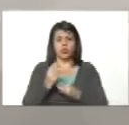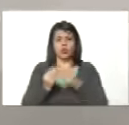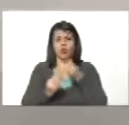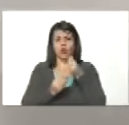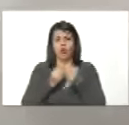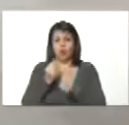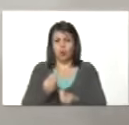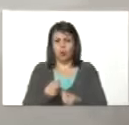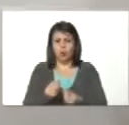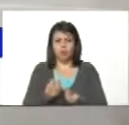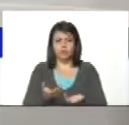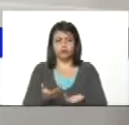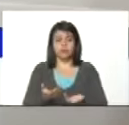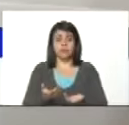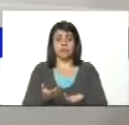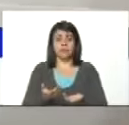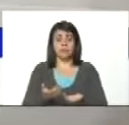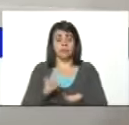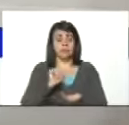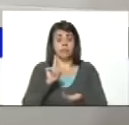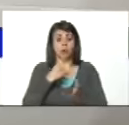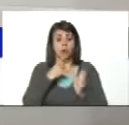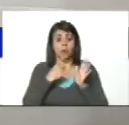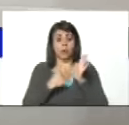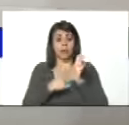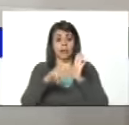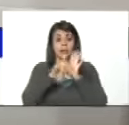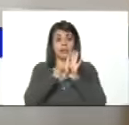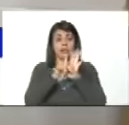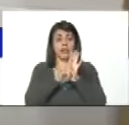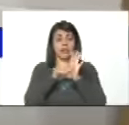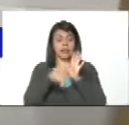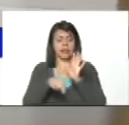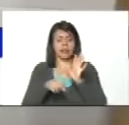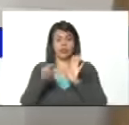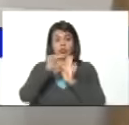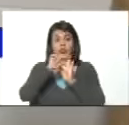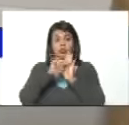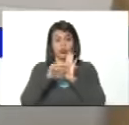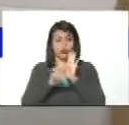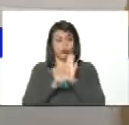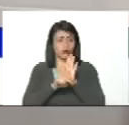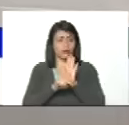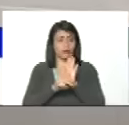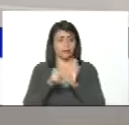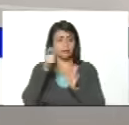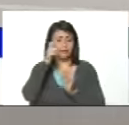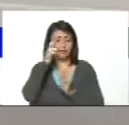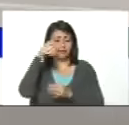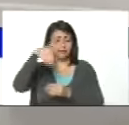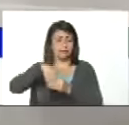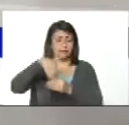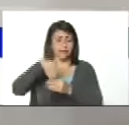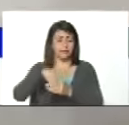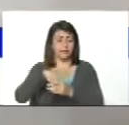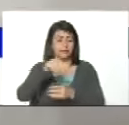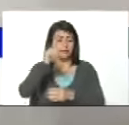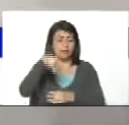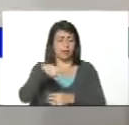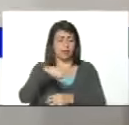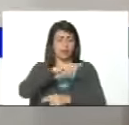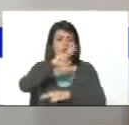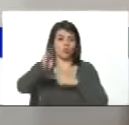¿Cómo podemos incumplir las leyes y las normas de observación electoral, que además